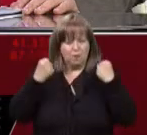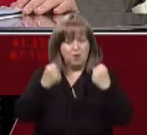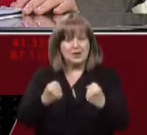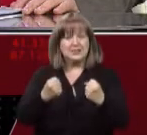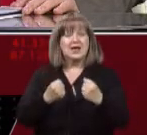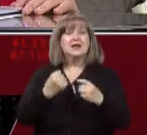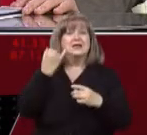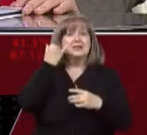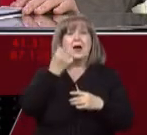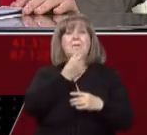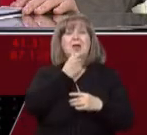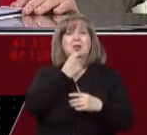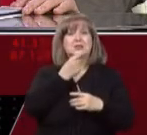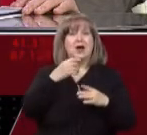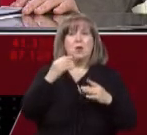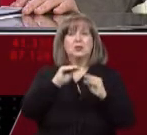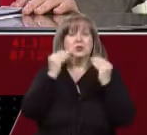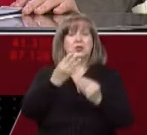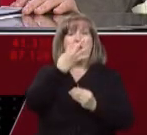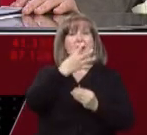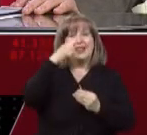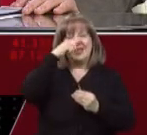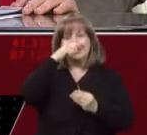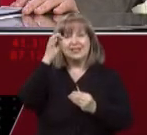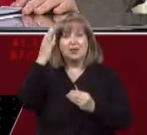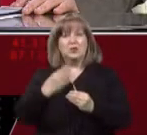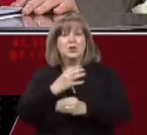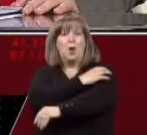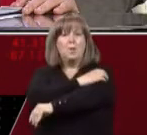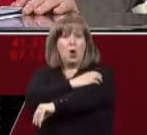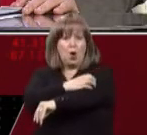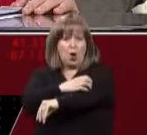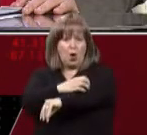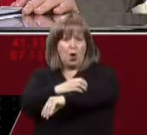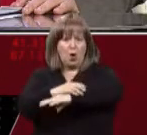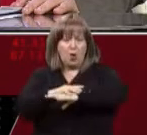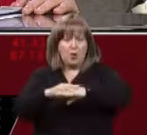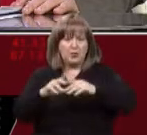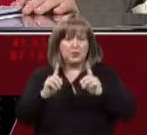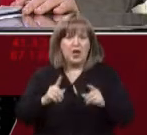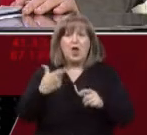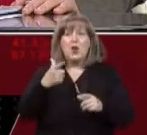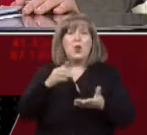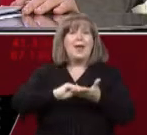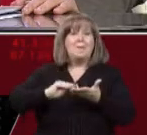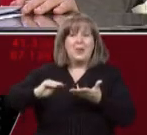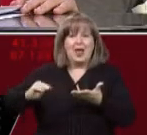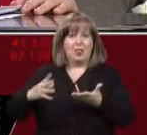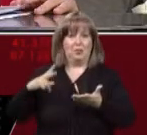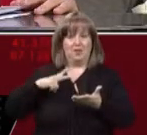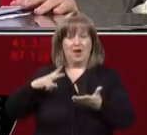tiene 47% de pobreza, hace 12 años que no crece, no hay nuevo empleo privado. Provincias